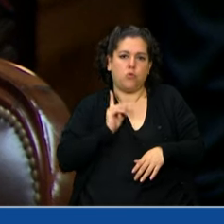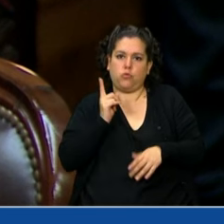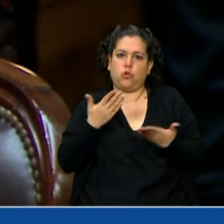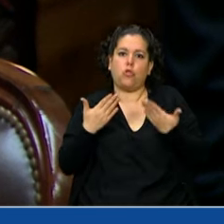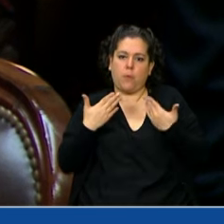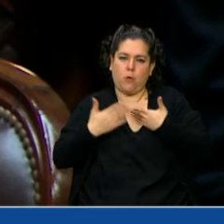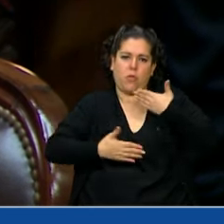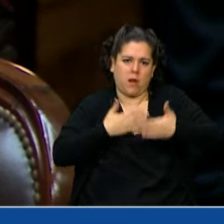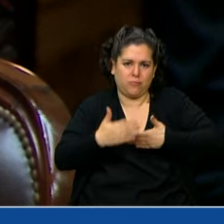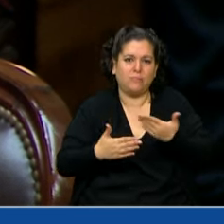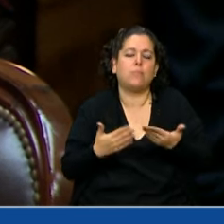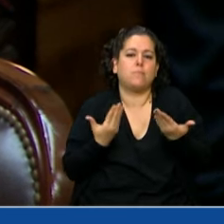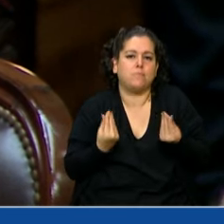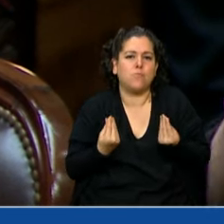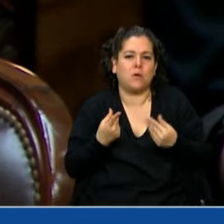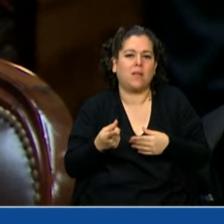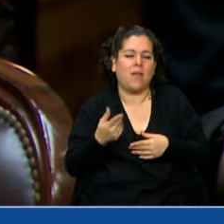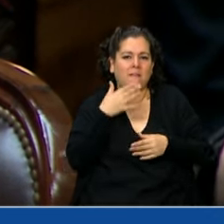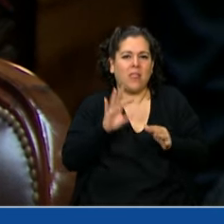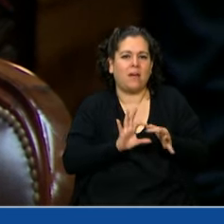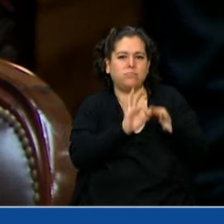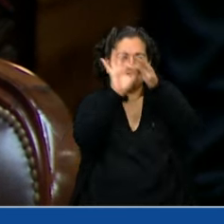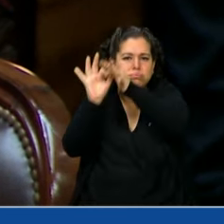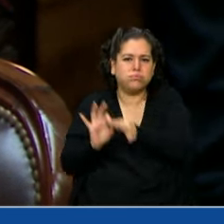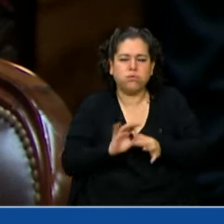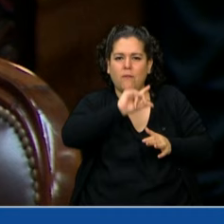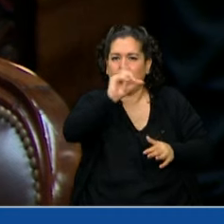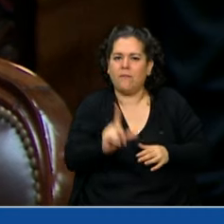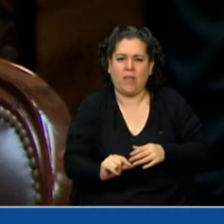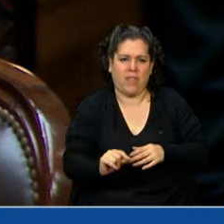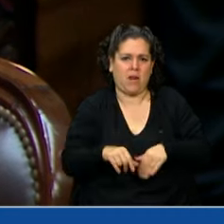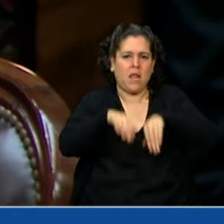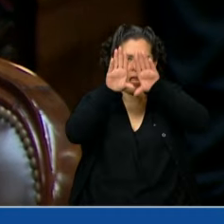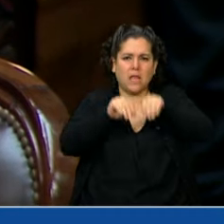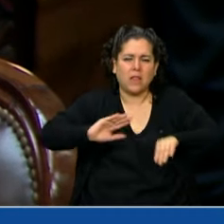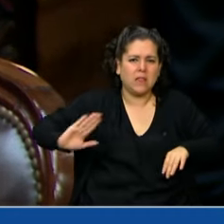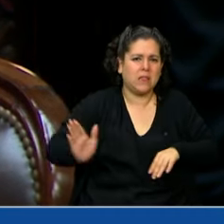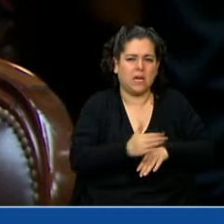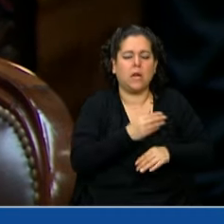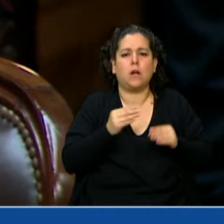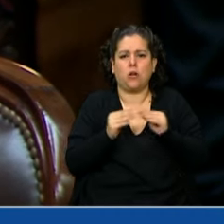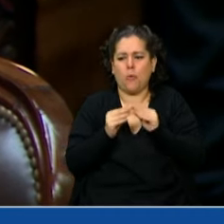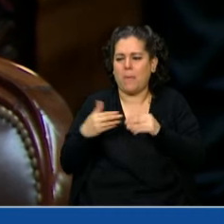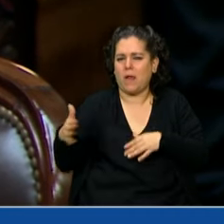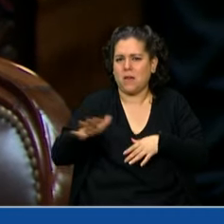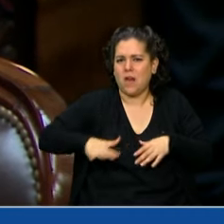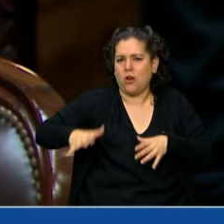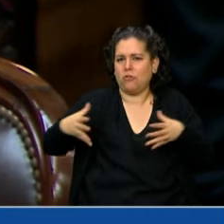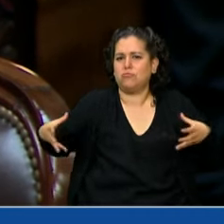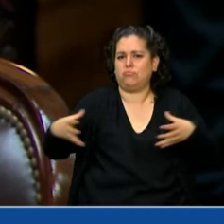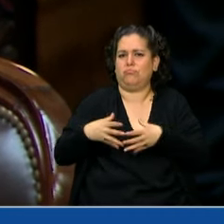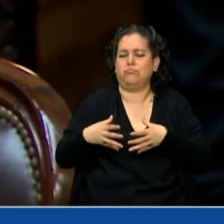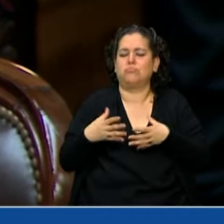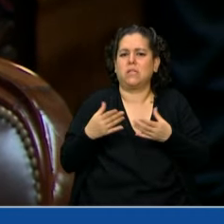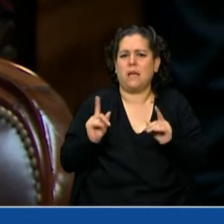poderlo hacer con un sentido tan Federal tan integral y junto a todos los compañeros y